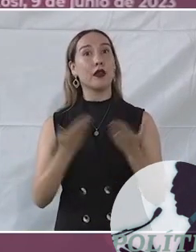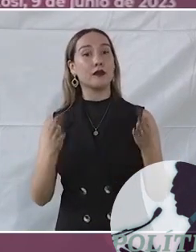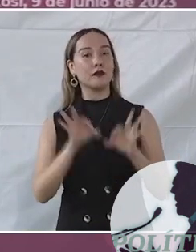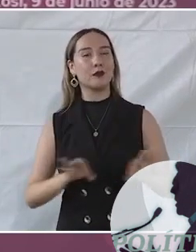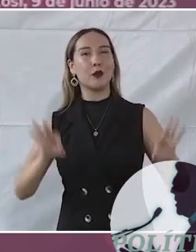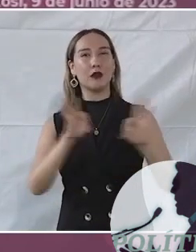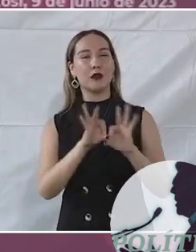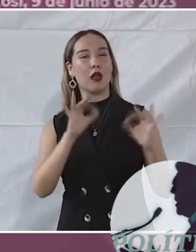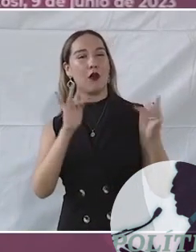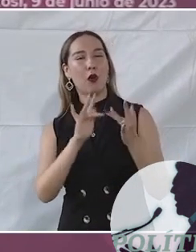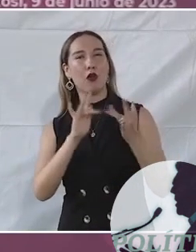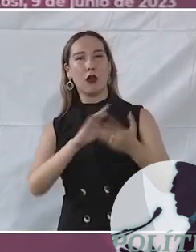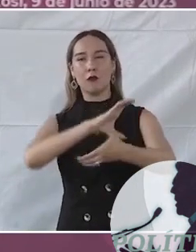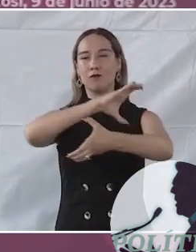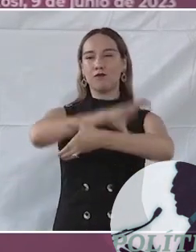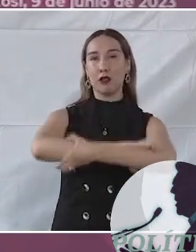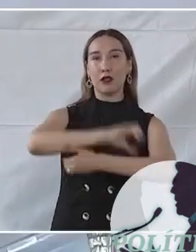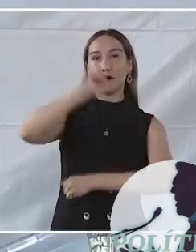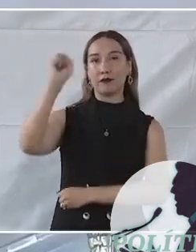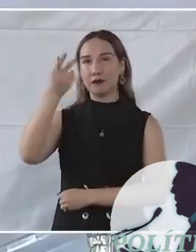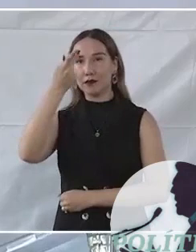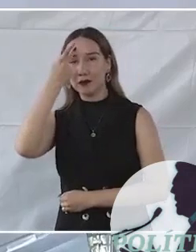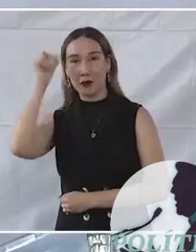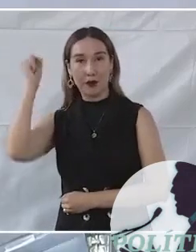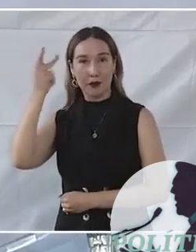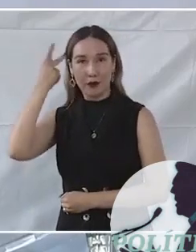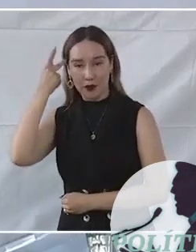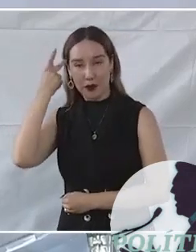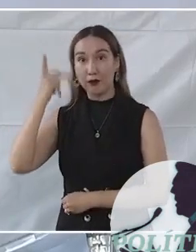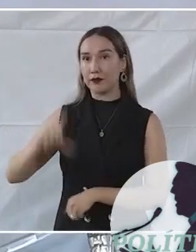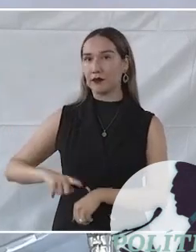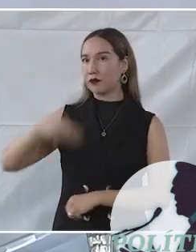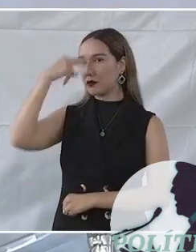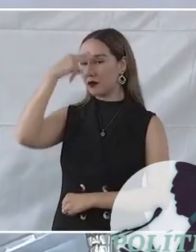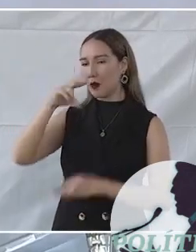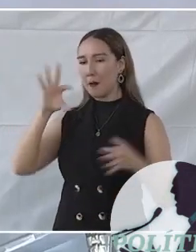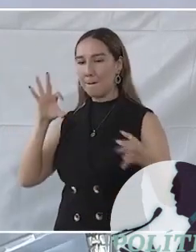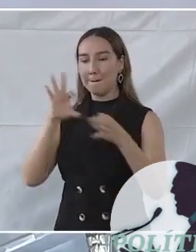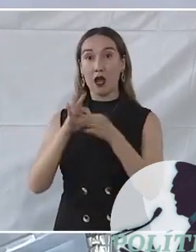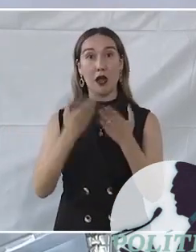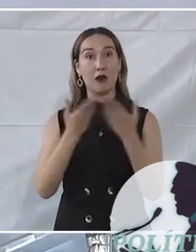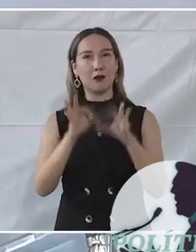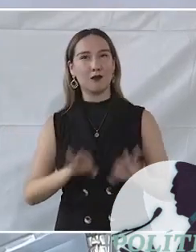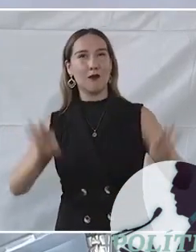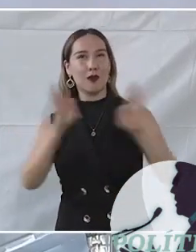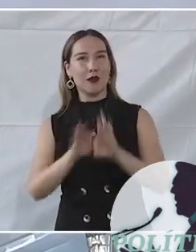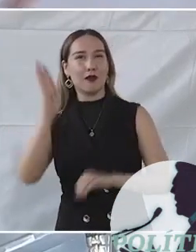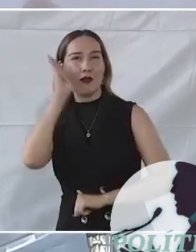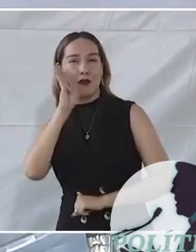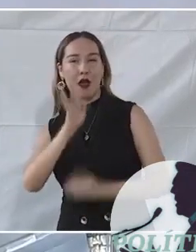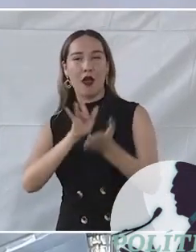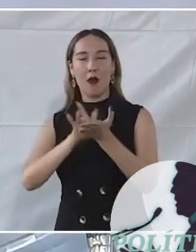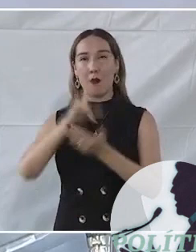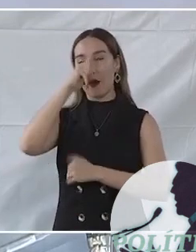alianza perfecta entre San Luis Potosí y el Gobierno de México, nos sumamos al programa de becas de personas con discapacidad con